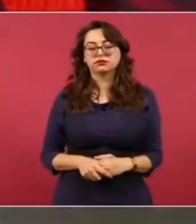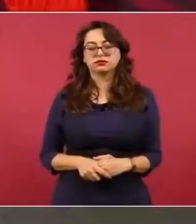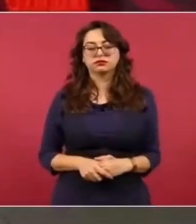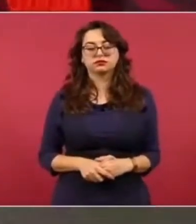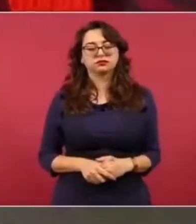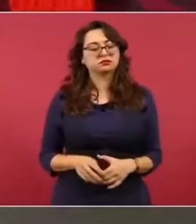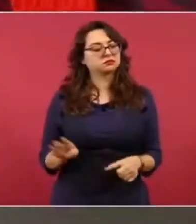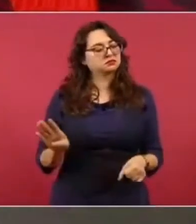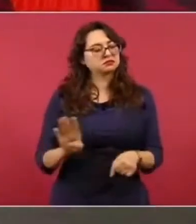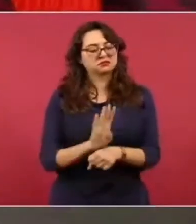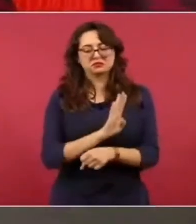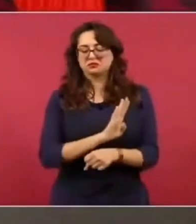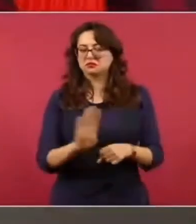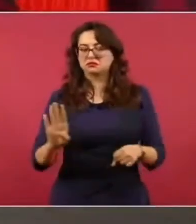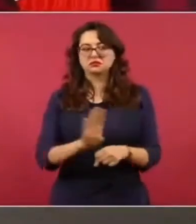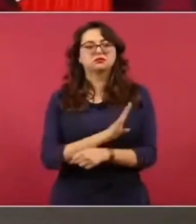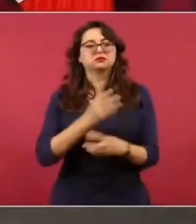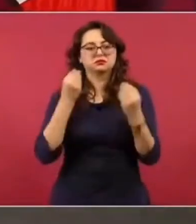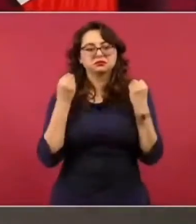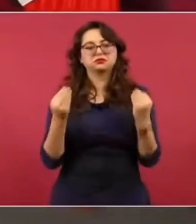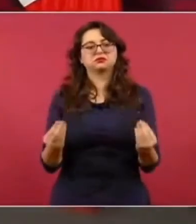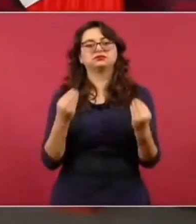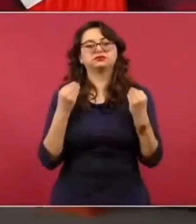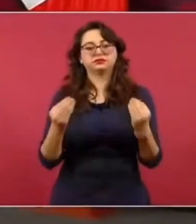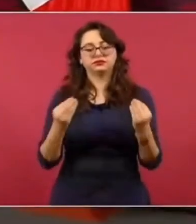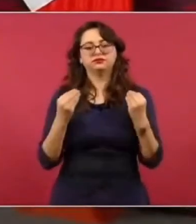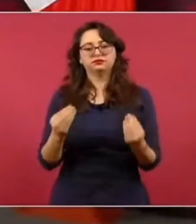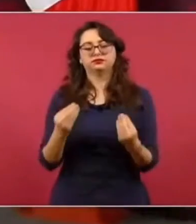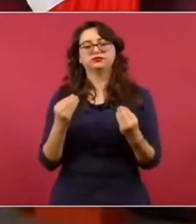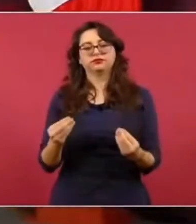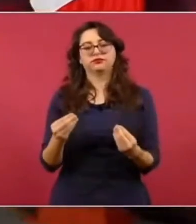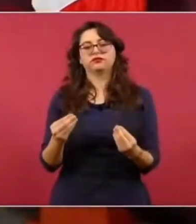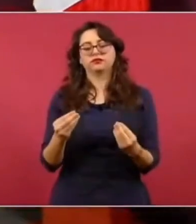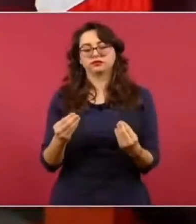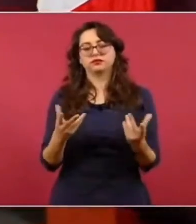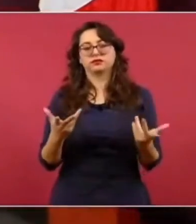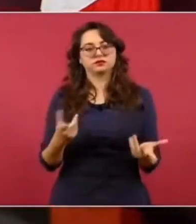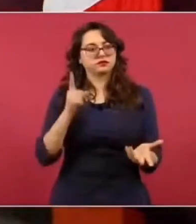muy favorable para la administración pública,